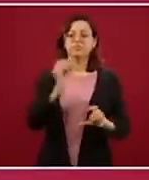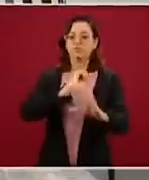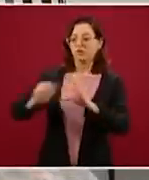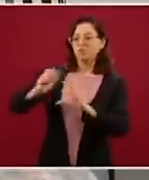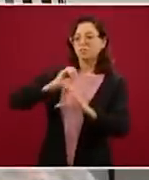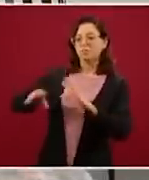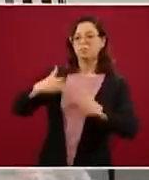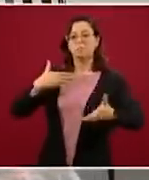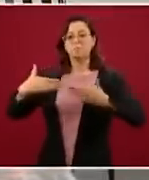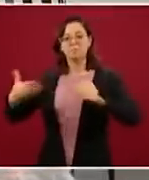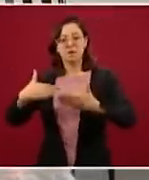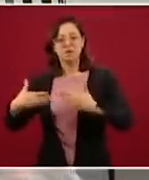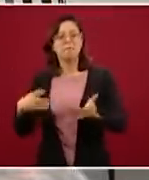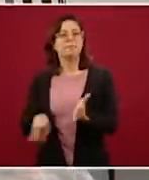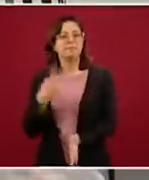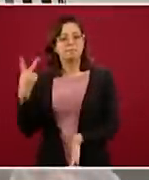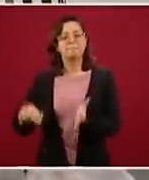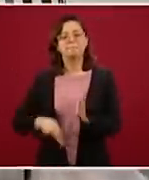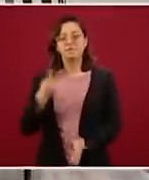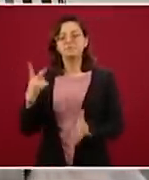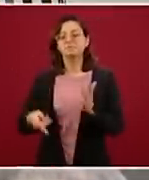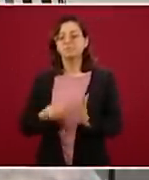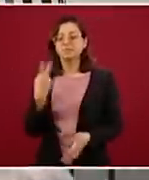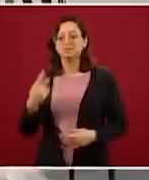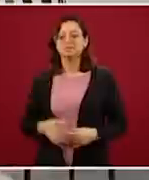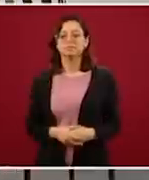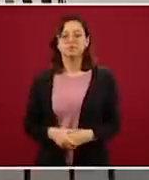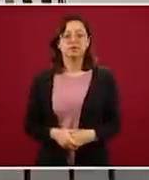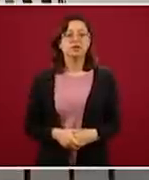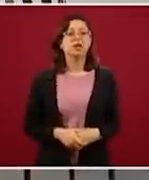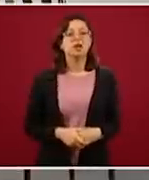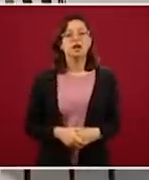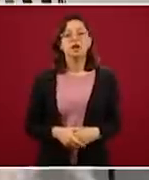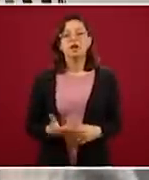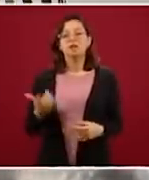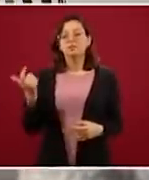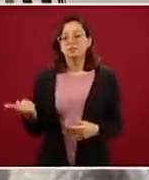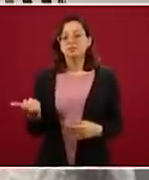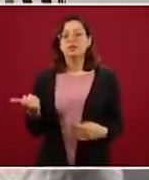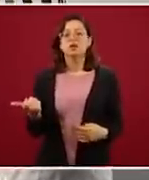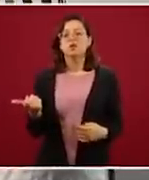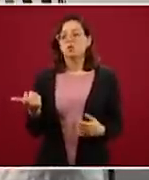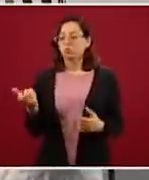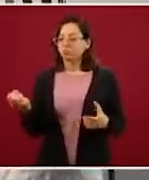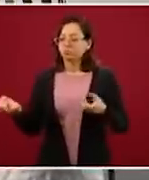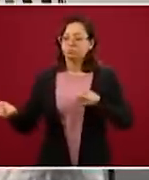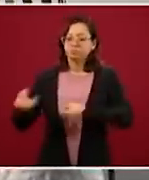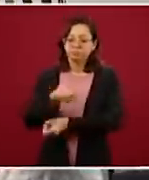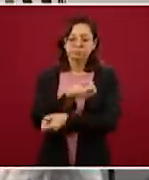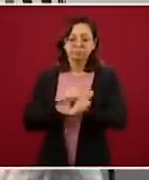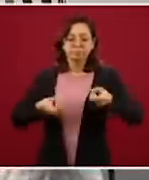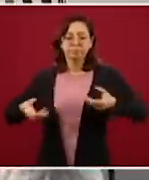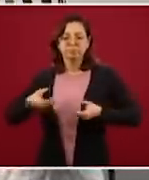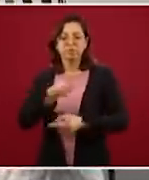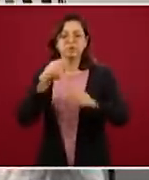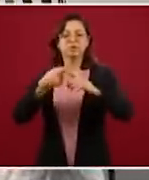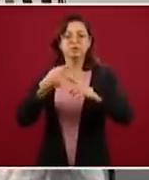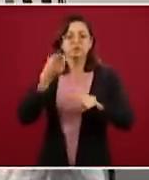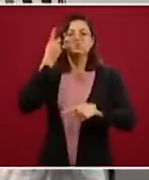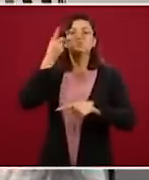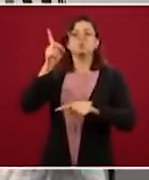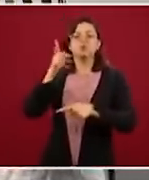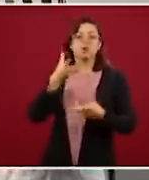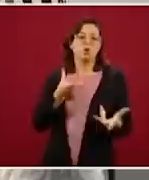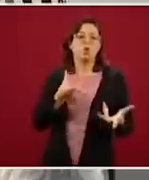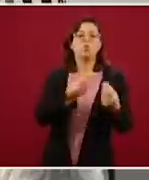Panamá. Panamá remitía el dinero por parte de esta empresa, cuya apoderada legal era una persona cercana que había trabajado